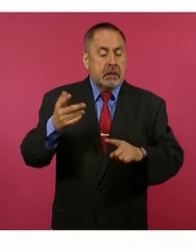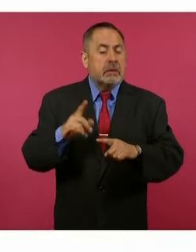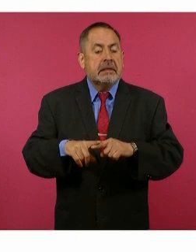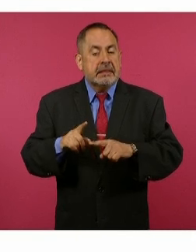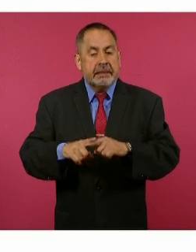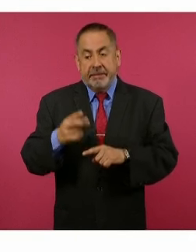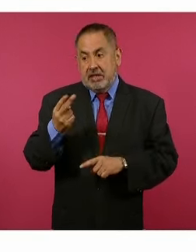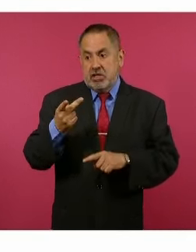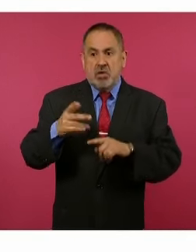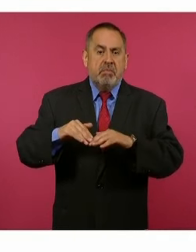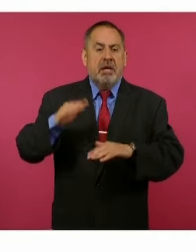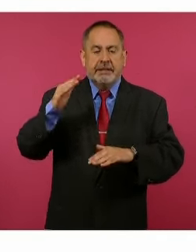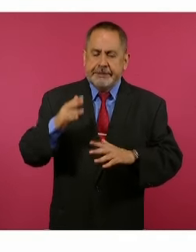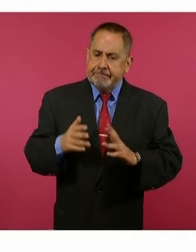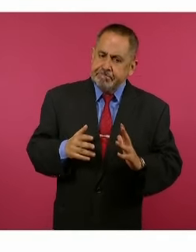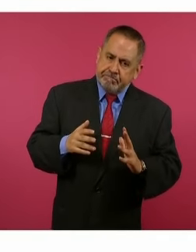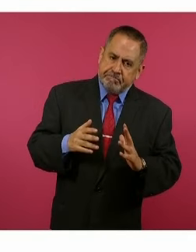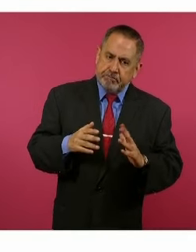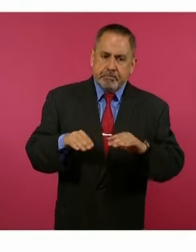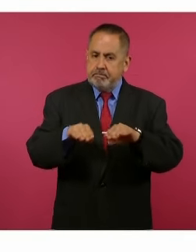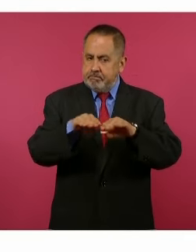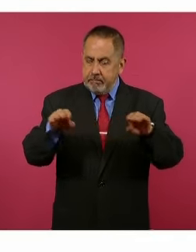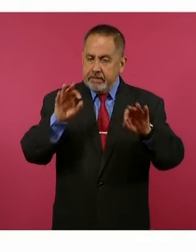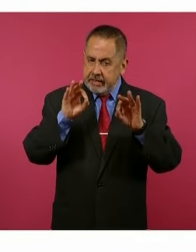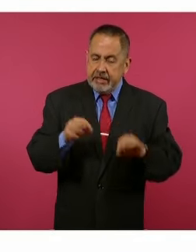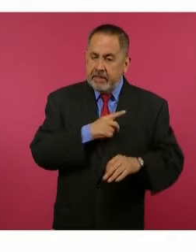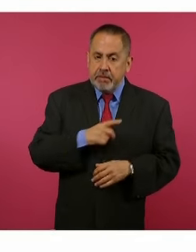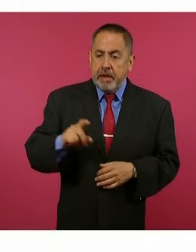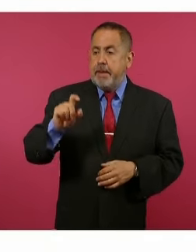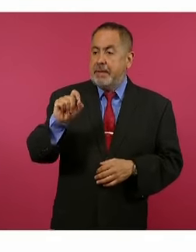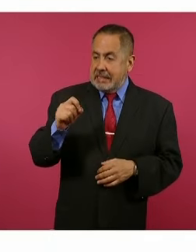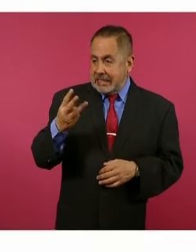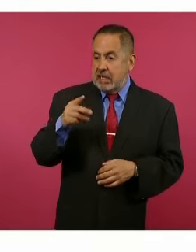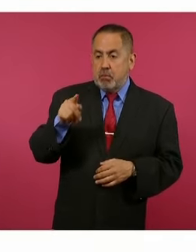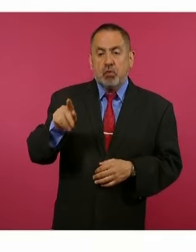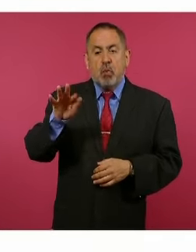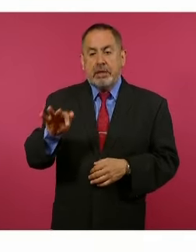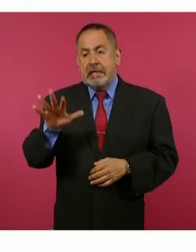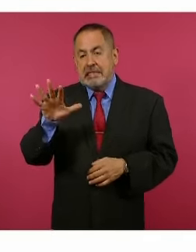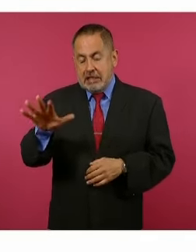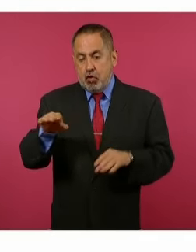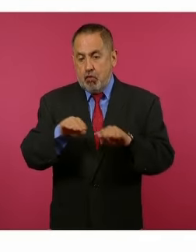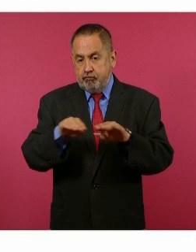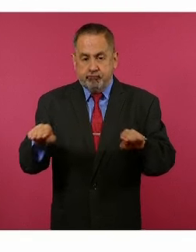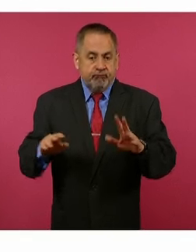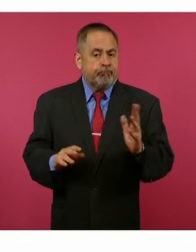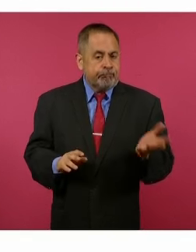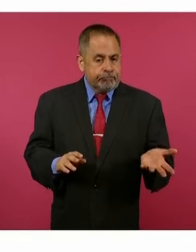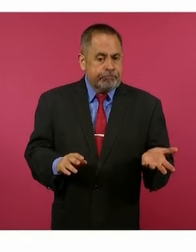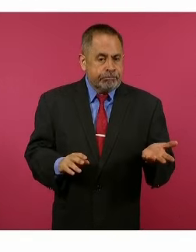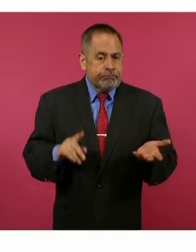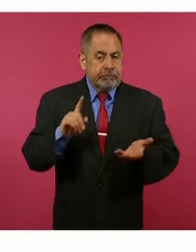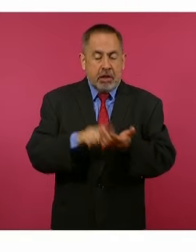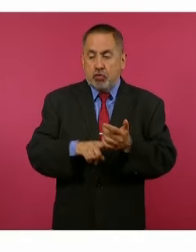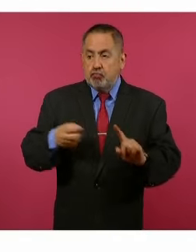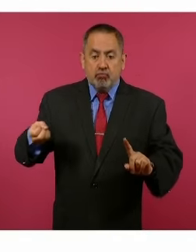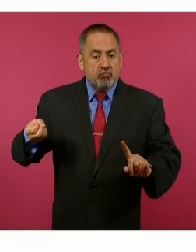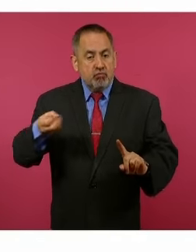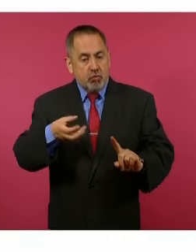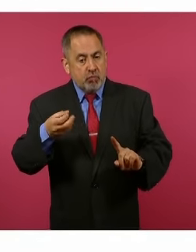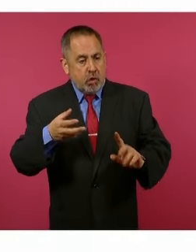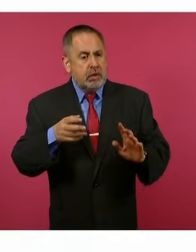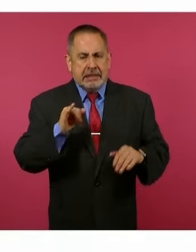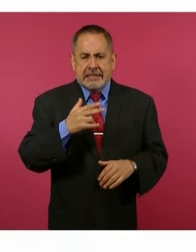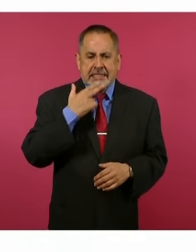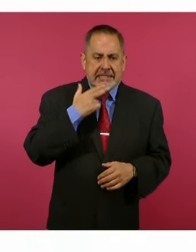pesos considerando que el promedio es de 23 p45 una muestra de que los incentivos fiscales sí